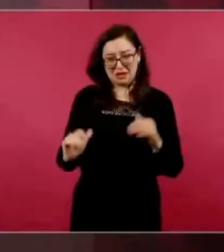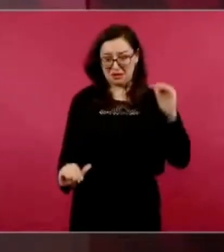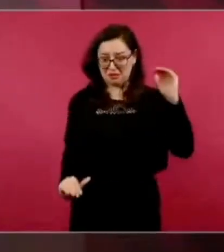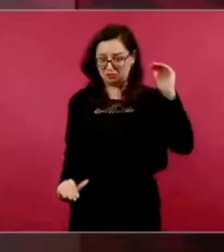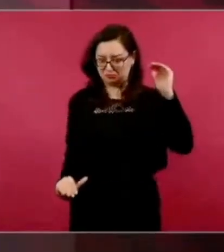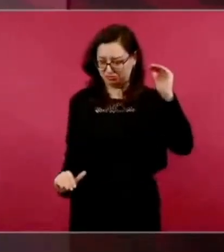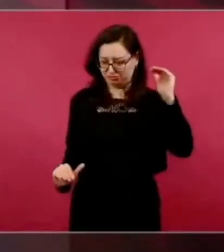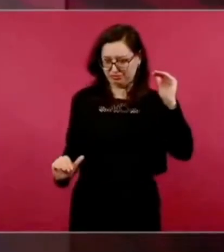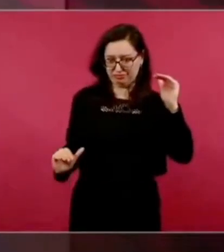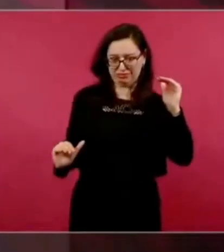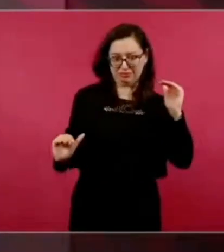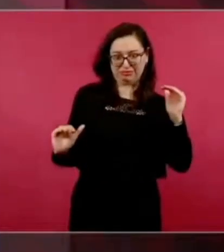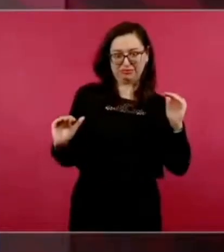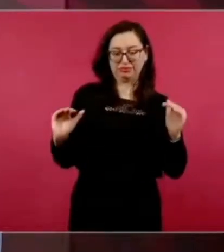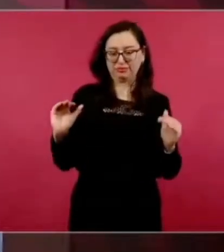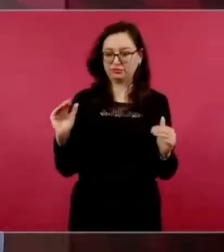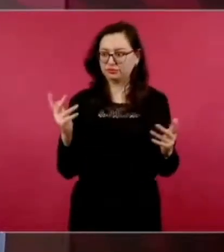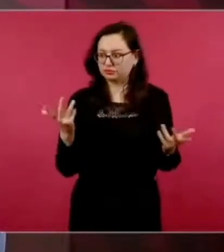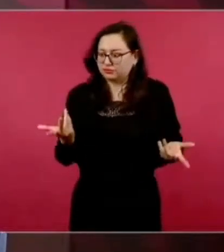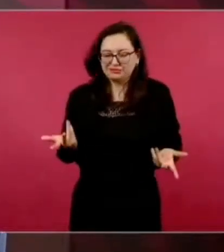nos estábamos acostumbrando